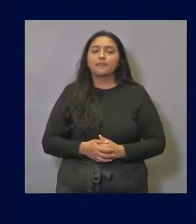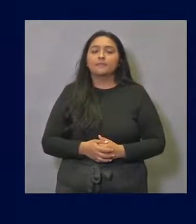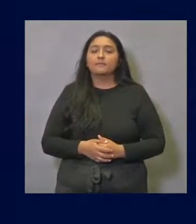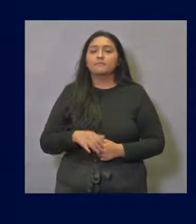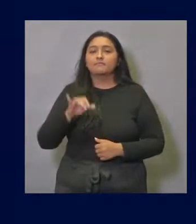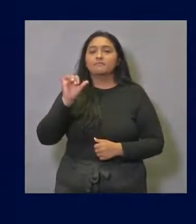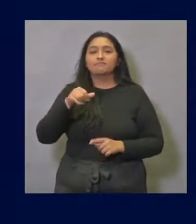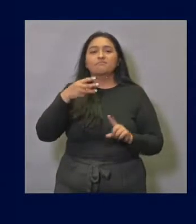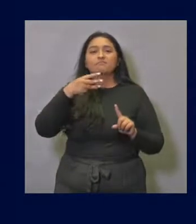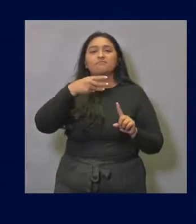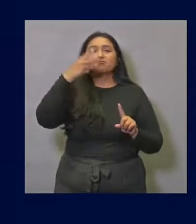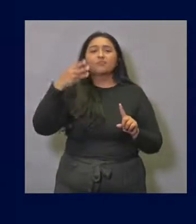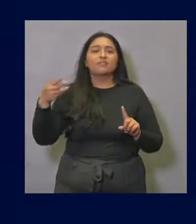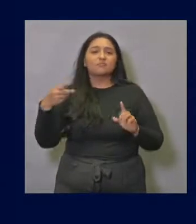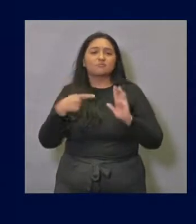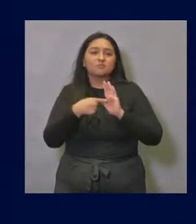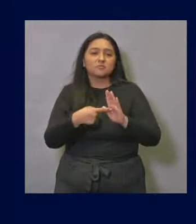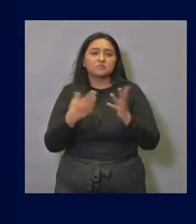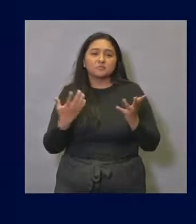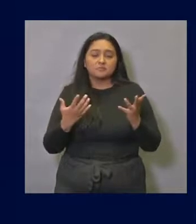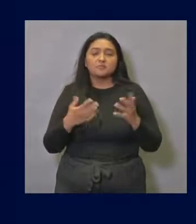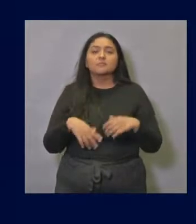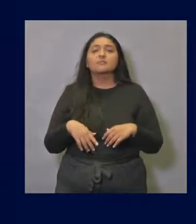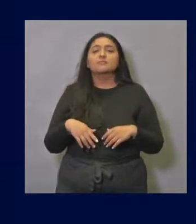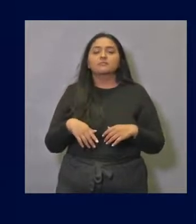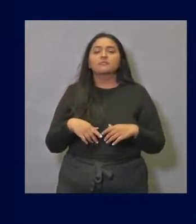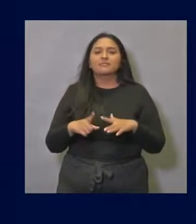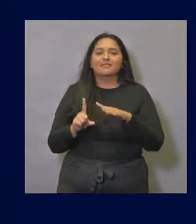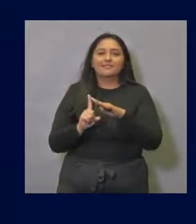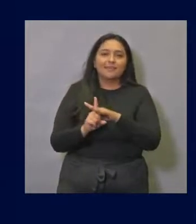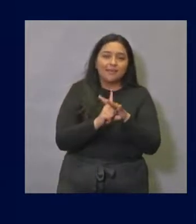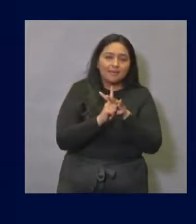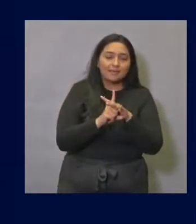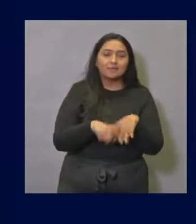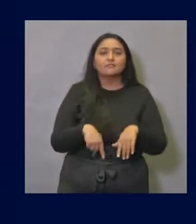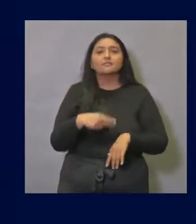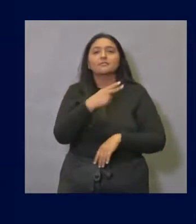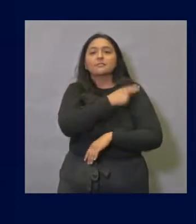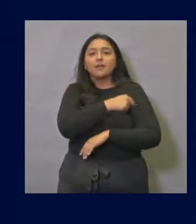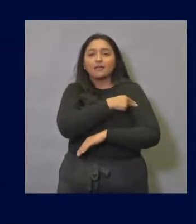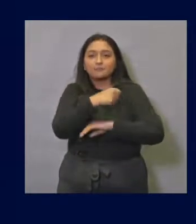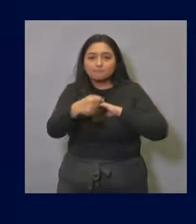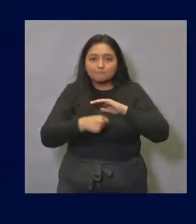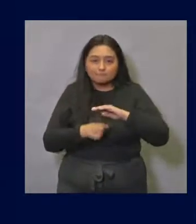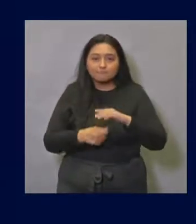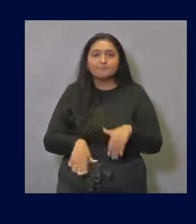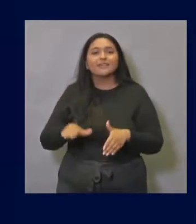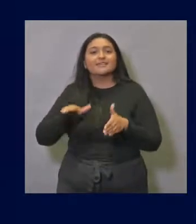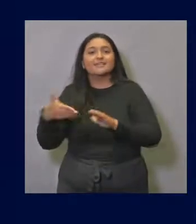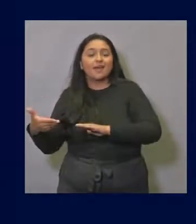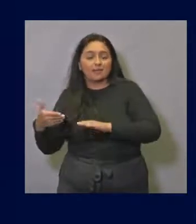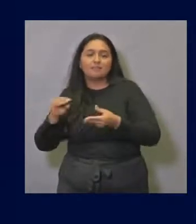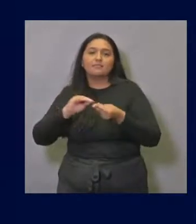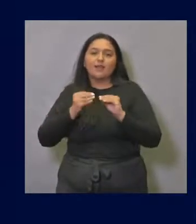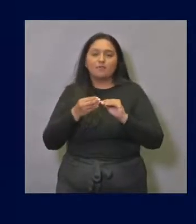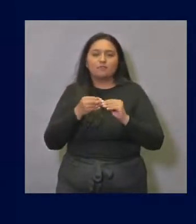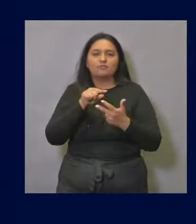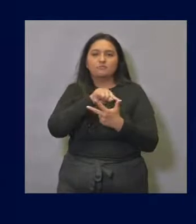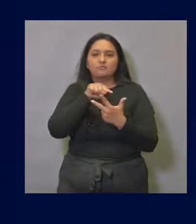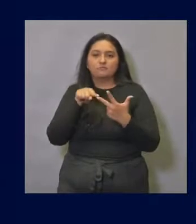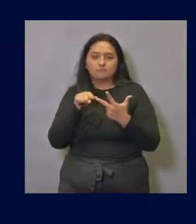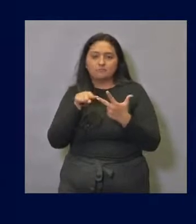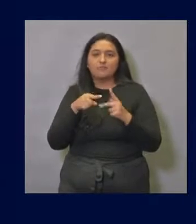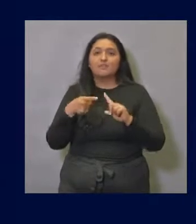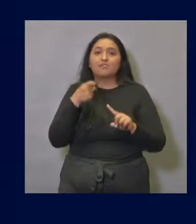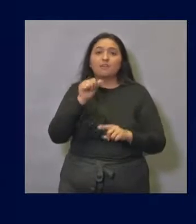Este gráfico muestra las líneas de tendencia de casos, hospitalizaciones y muertes desde el 1 de marzo del 2020